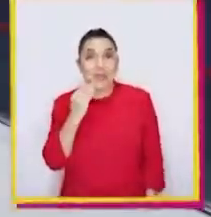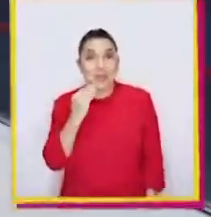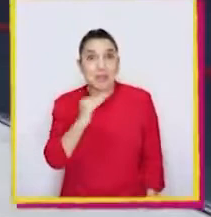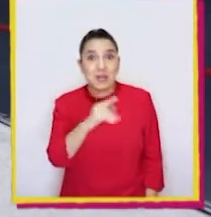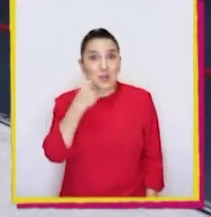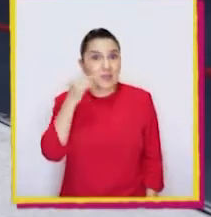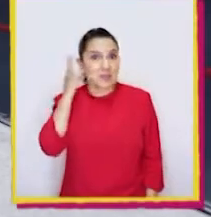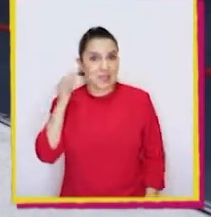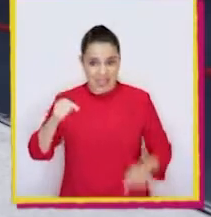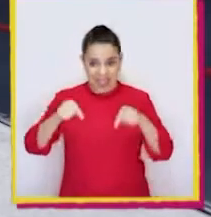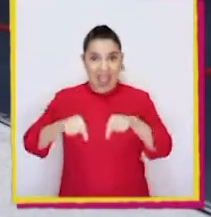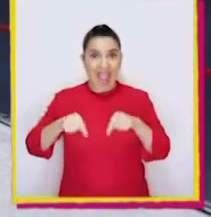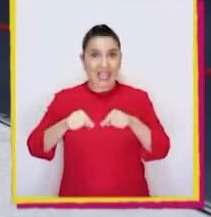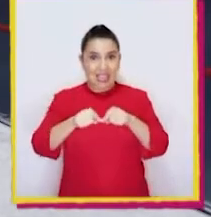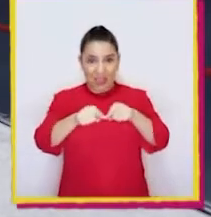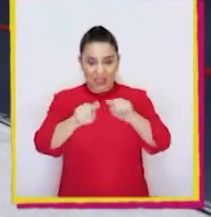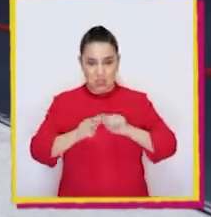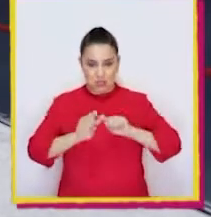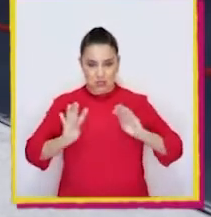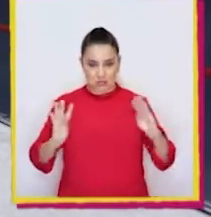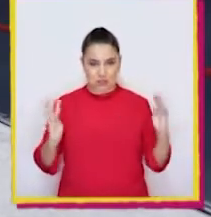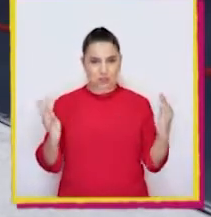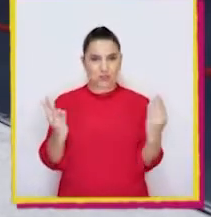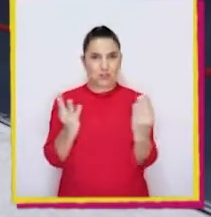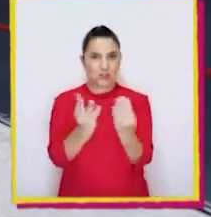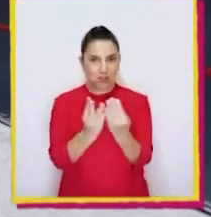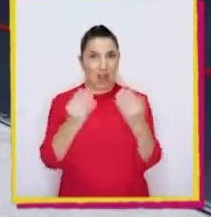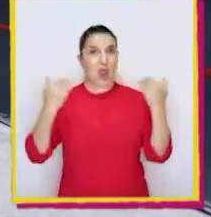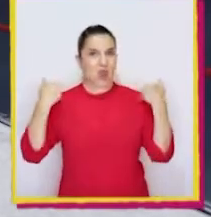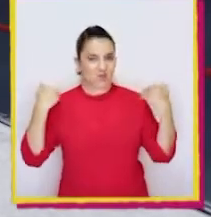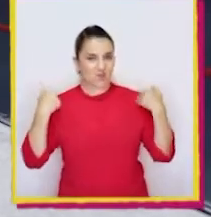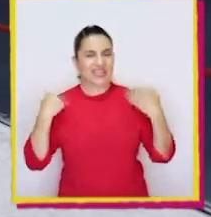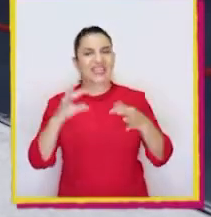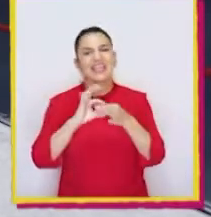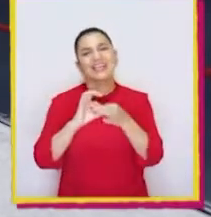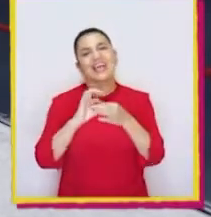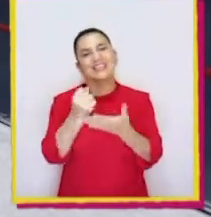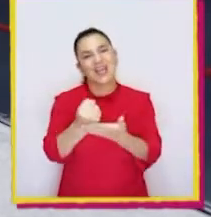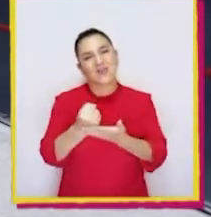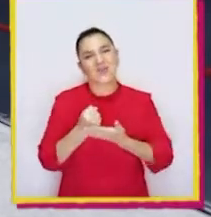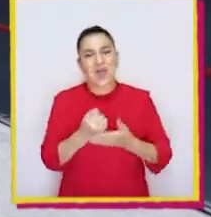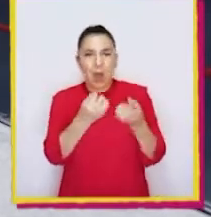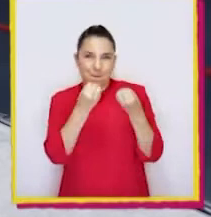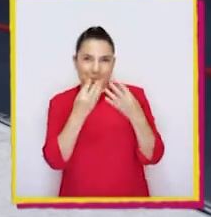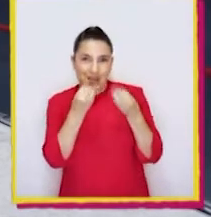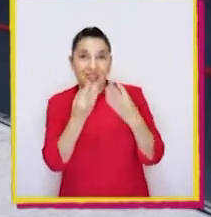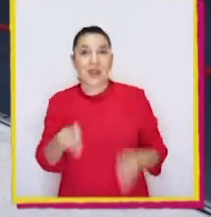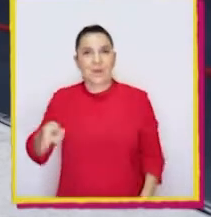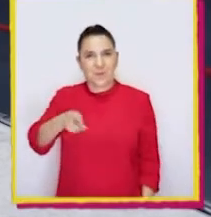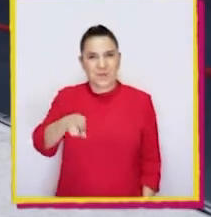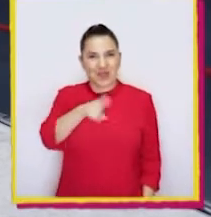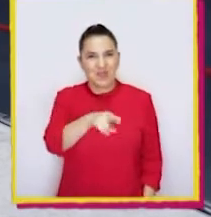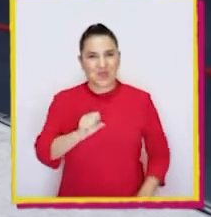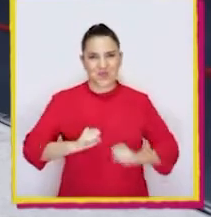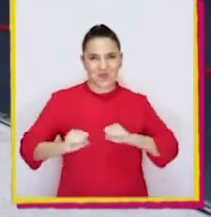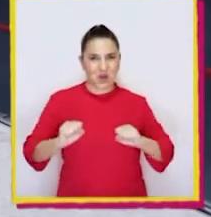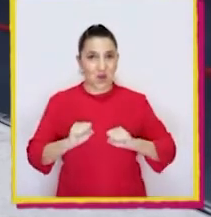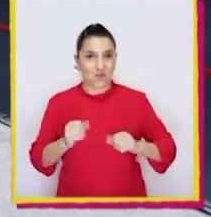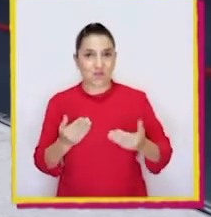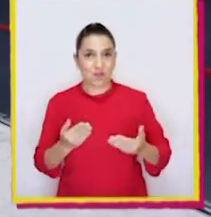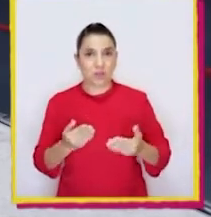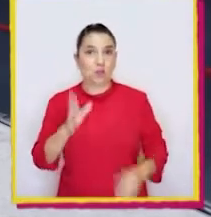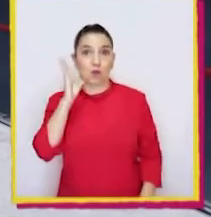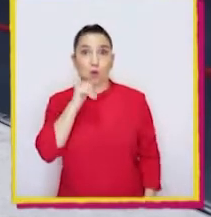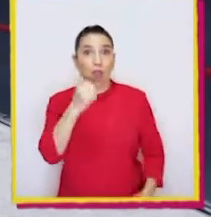Miren, niños y niñas, ya estamos en el ring del gimnasio. Gracias por haberme ayudado a aprender los patrones de